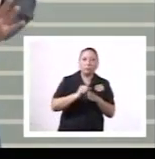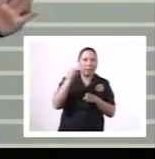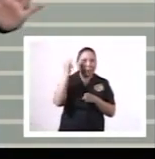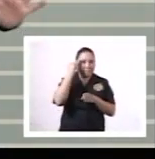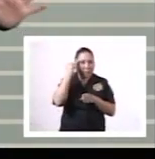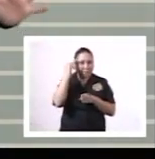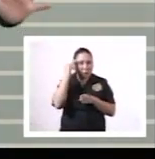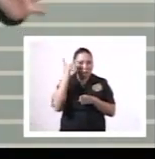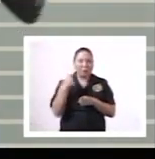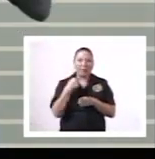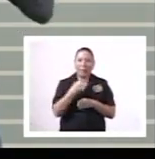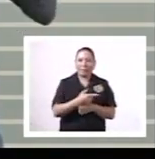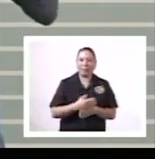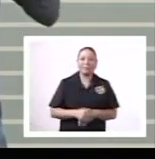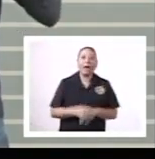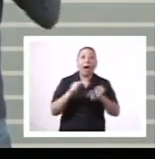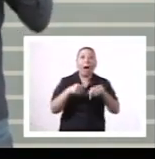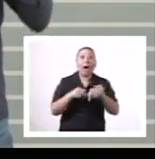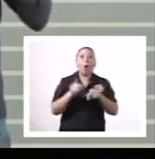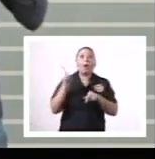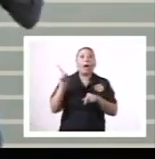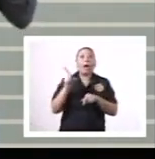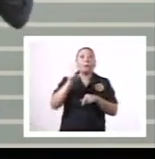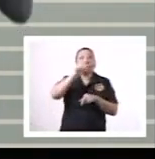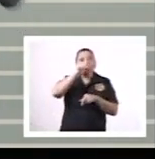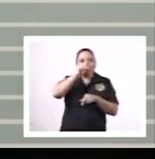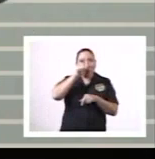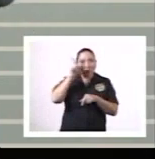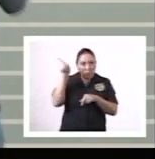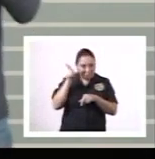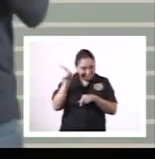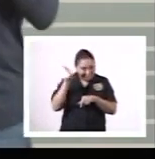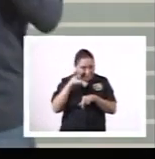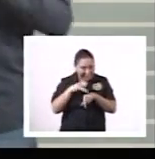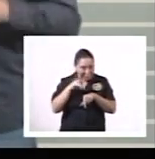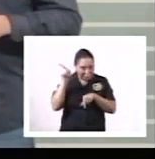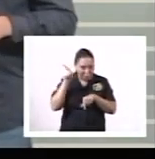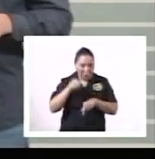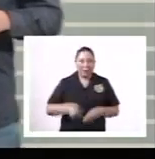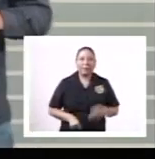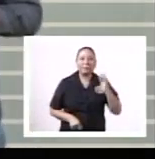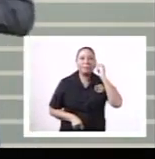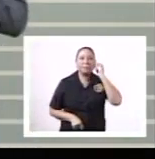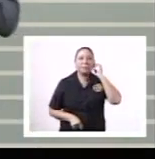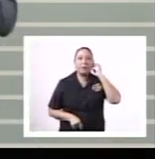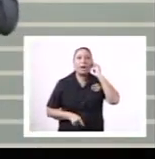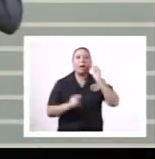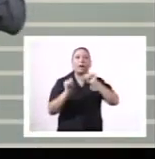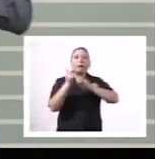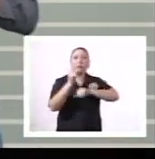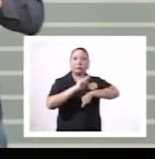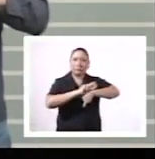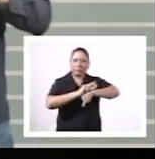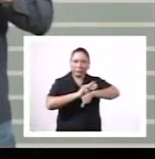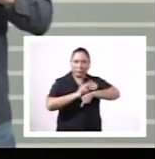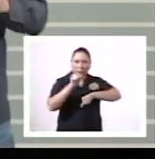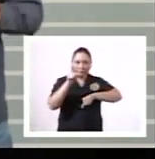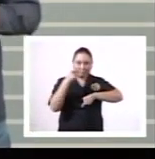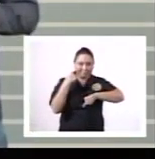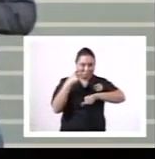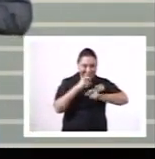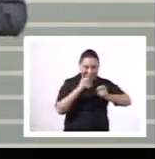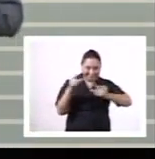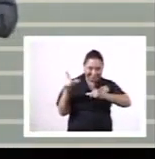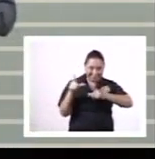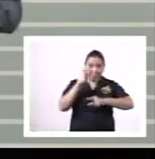que sí, con mucho gusto. Y bueno, ahora es tu turno. ¡Mi turno! ¿Sí? Me toca a mí. Espero Vamos esta vez poder hacerlo. Vamos con tu tiempo para empezar a ver tus